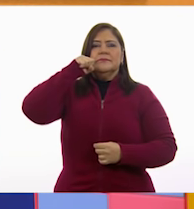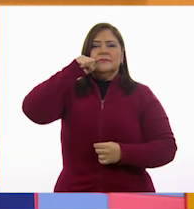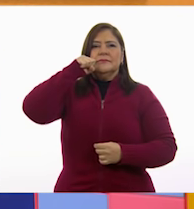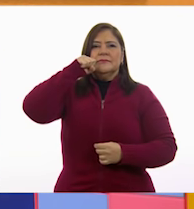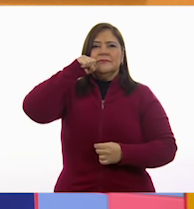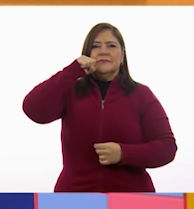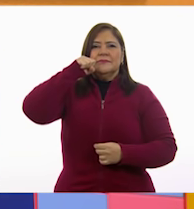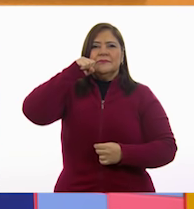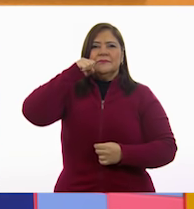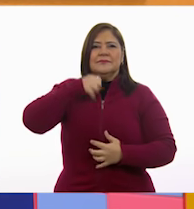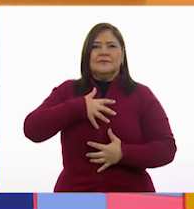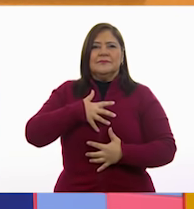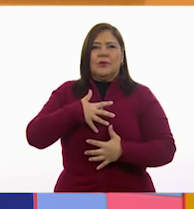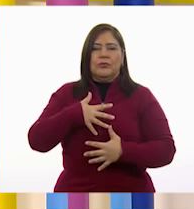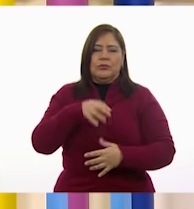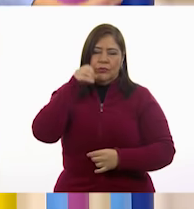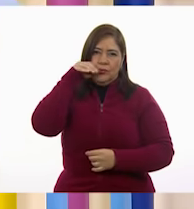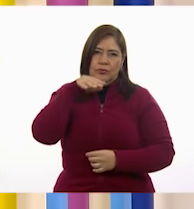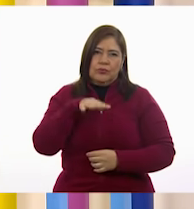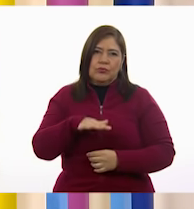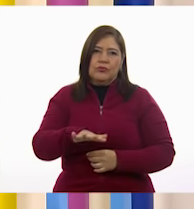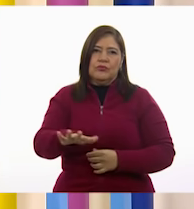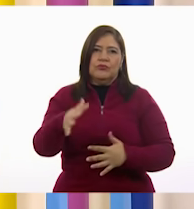Lo mantengo. Y afuera.